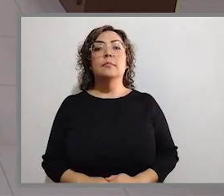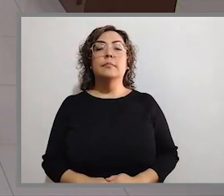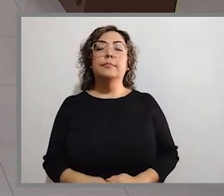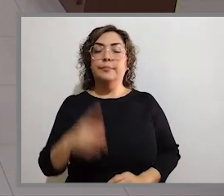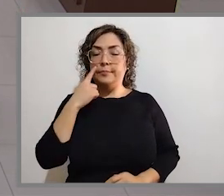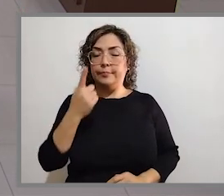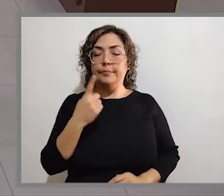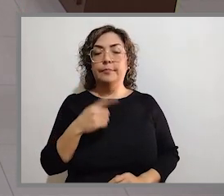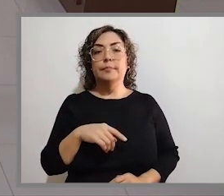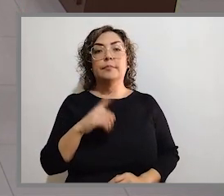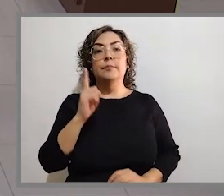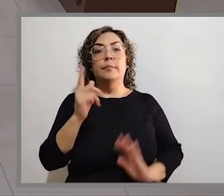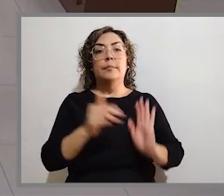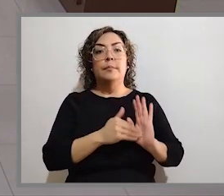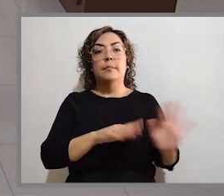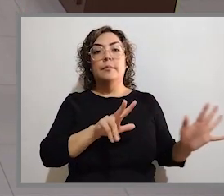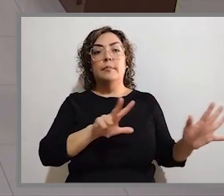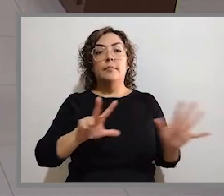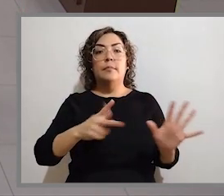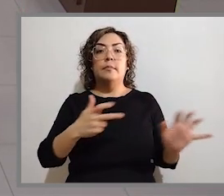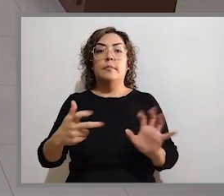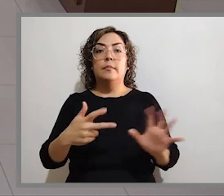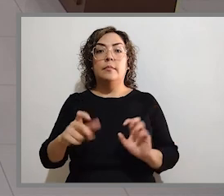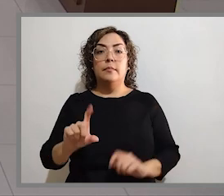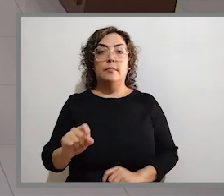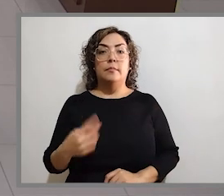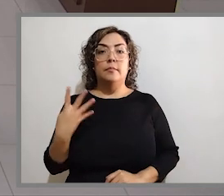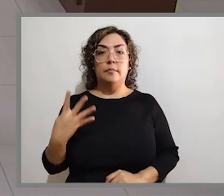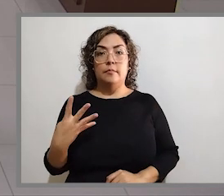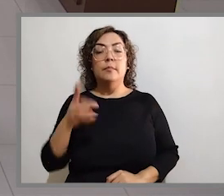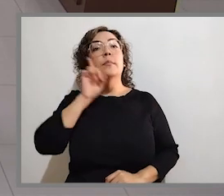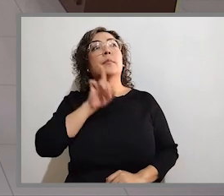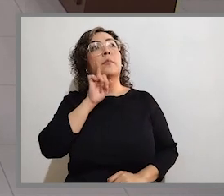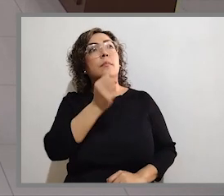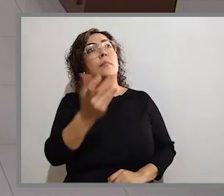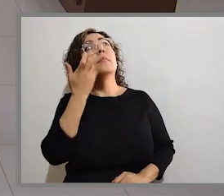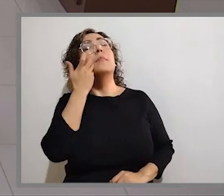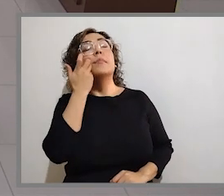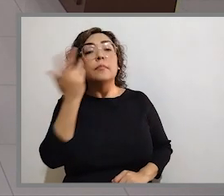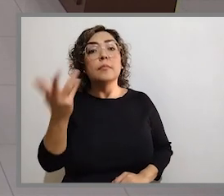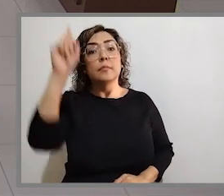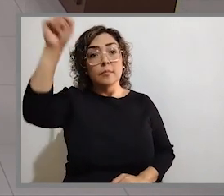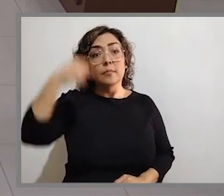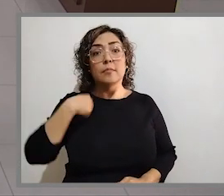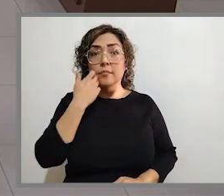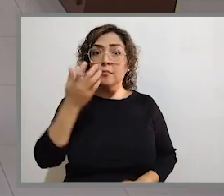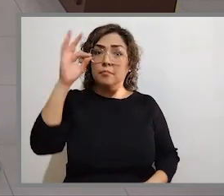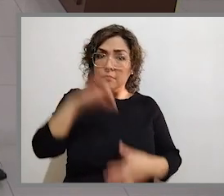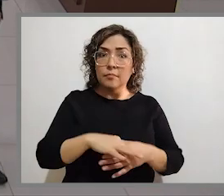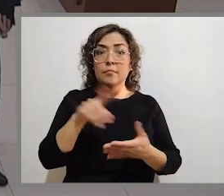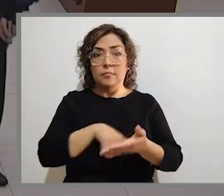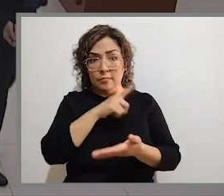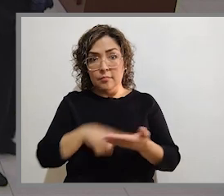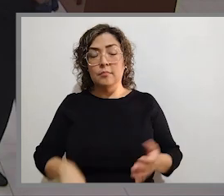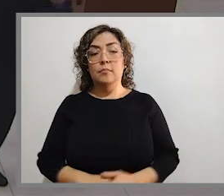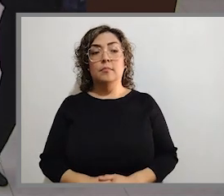ya hay mujeres que exigen el que se reconozca su derecho al voto. Y bueno, batallan muchísimo para